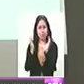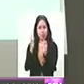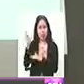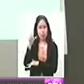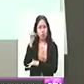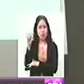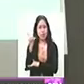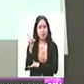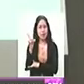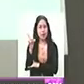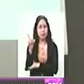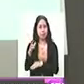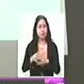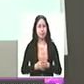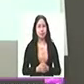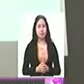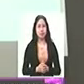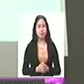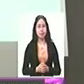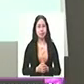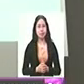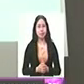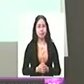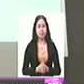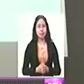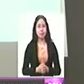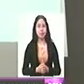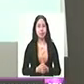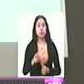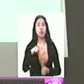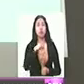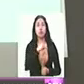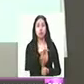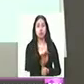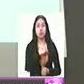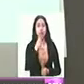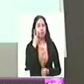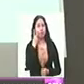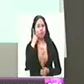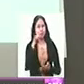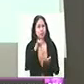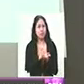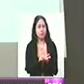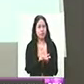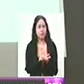un ajuste con la población boliviana, nosotros estamos viendo que